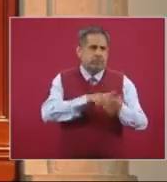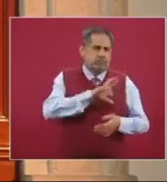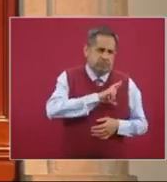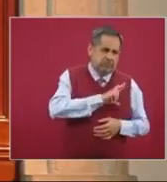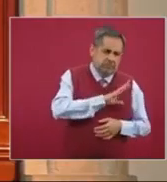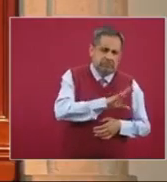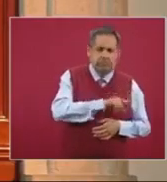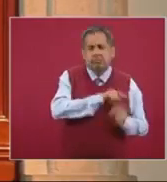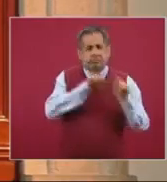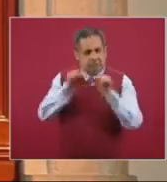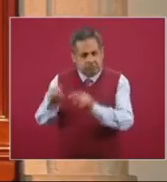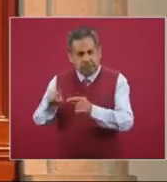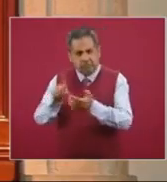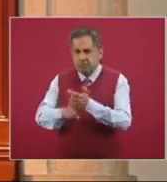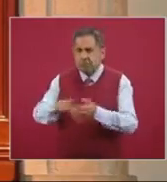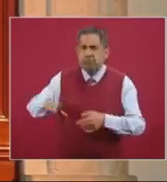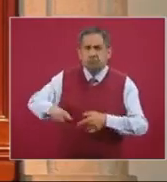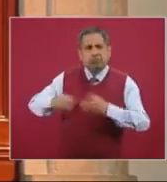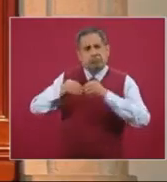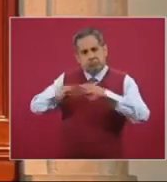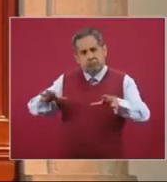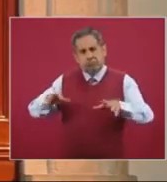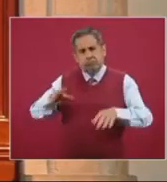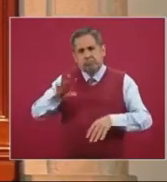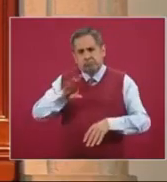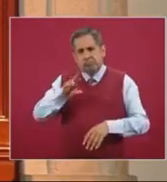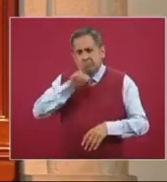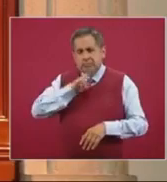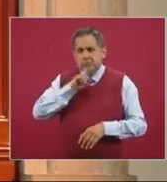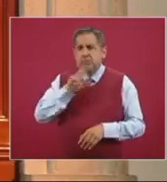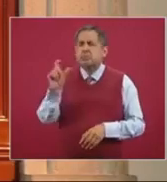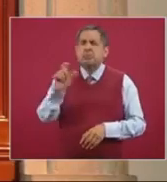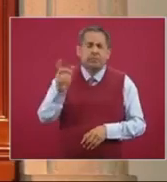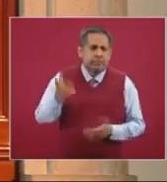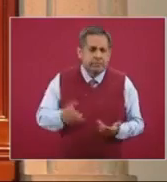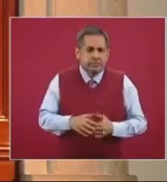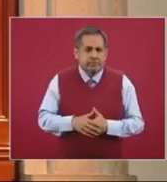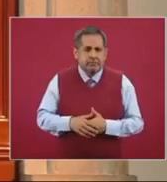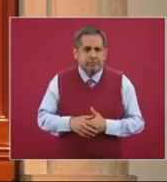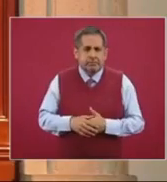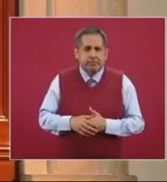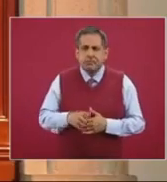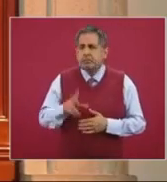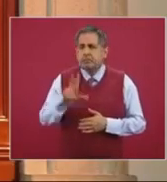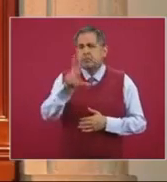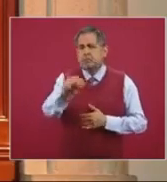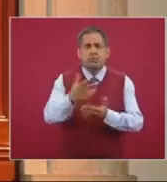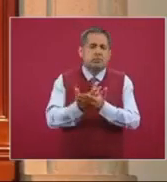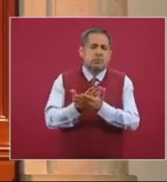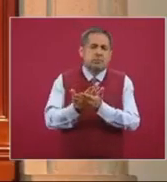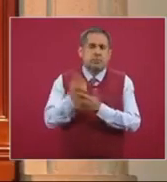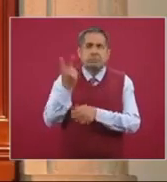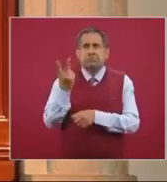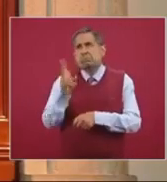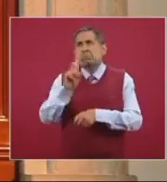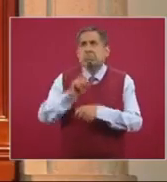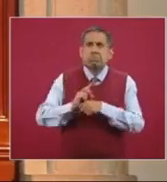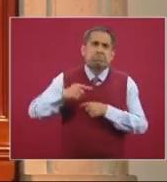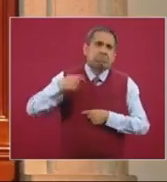privadas, pero es importante que lo haga muy pronto. ¿Cuánto es muy pronto? No se espere 2